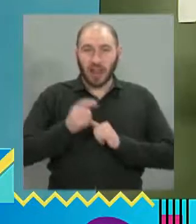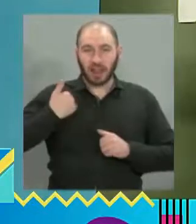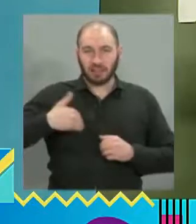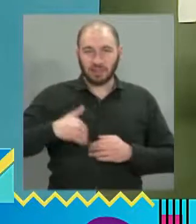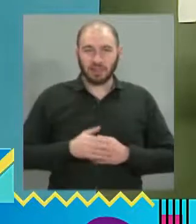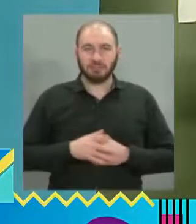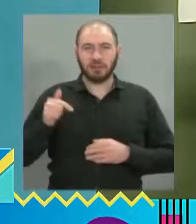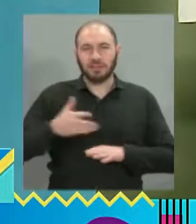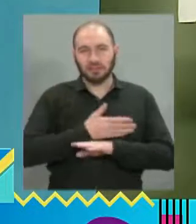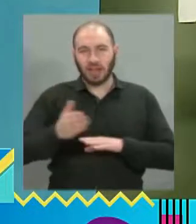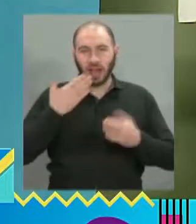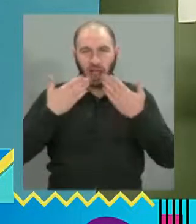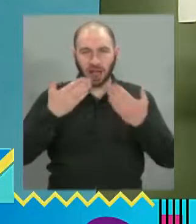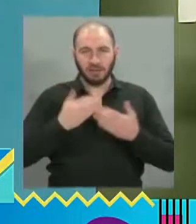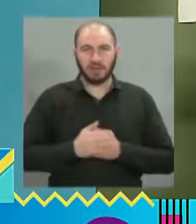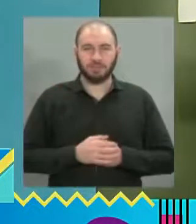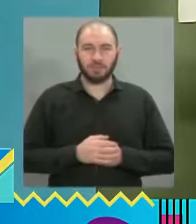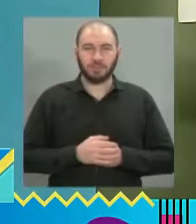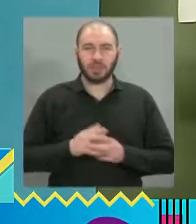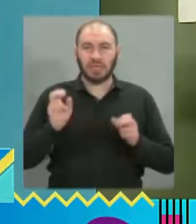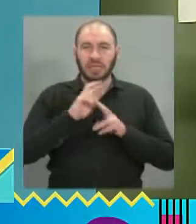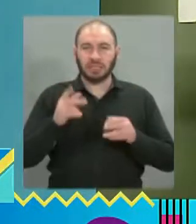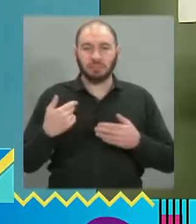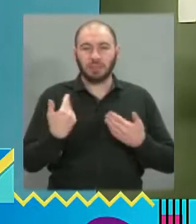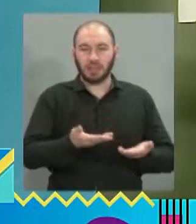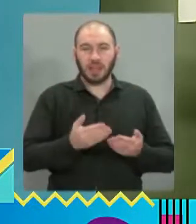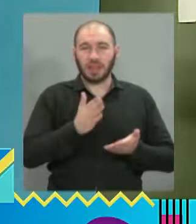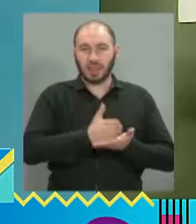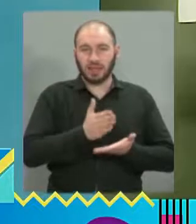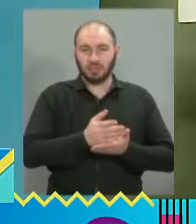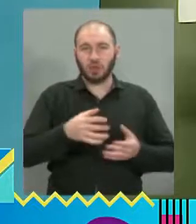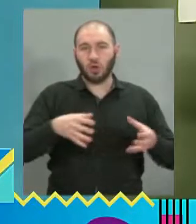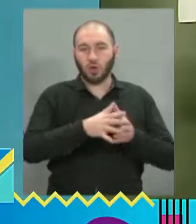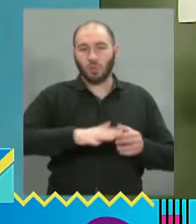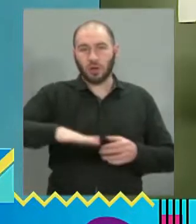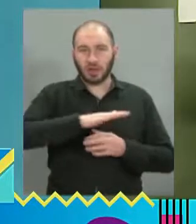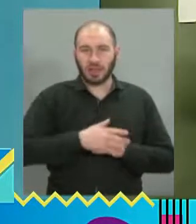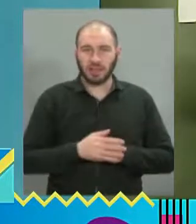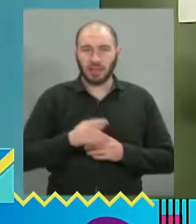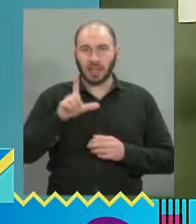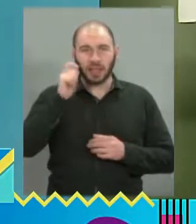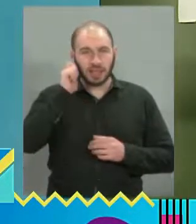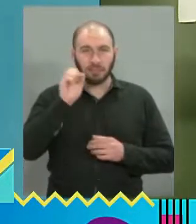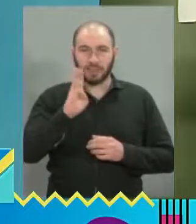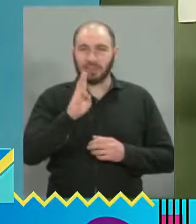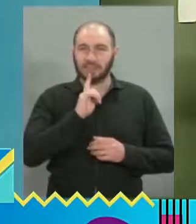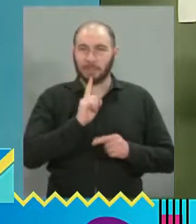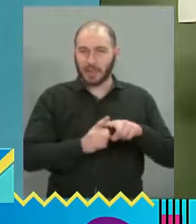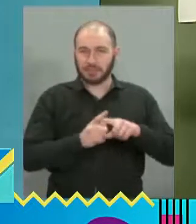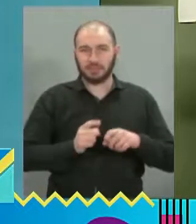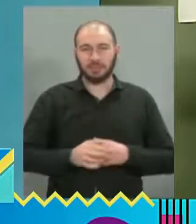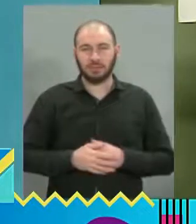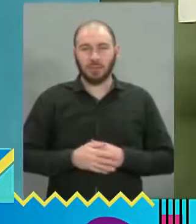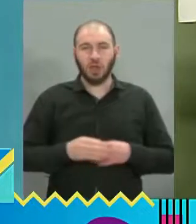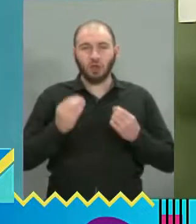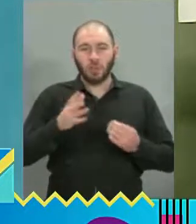Argentina. Vamos a continuar hablando acerca del reconocimiento de derechos a la comunidad LGBT+, cómo